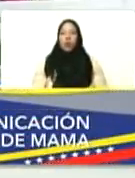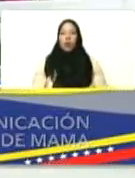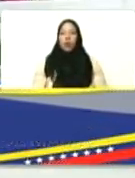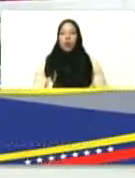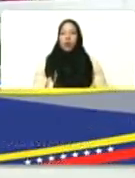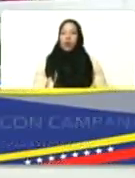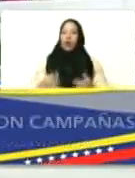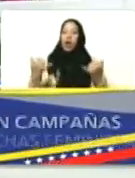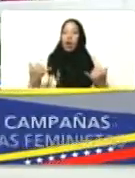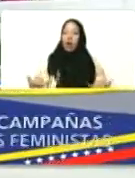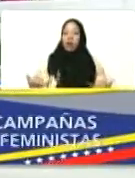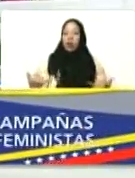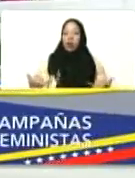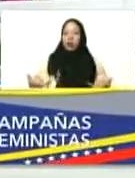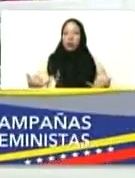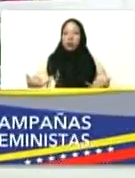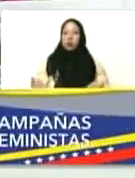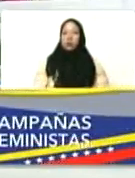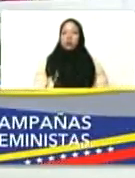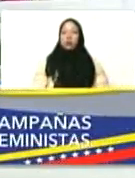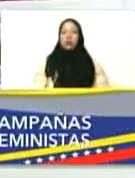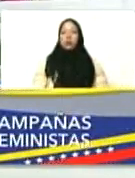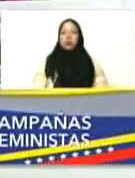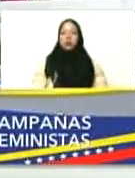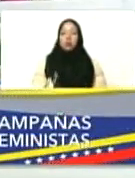Ahora fíjense ustedes.